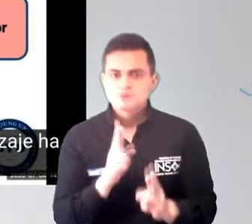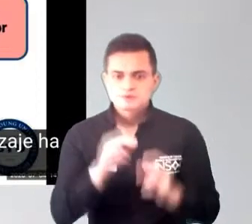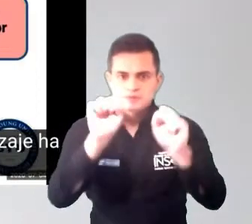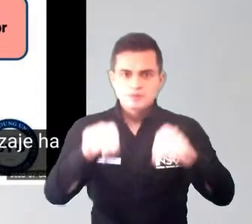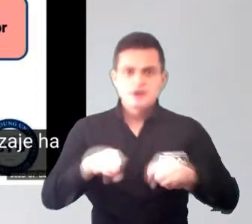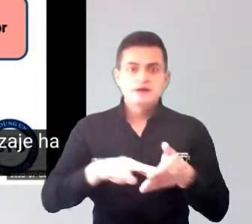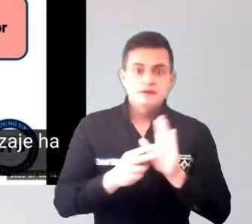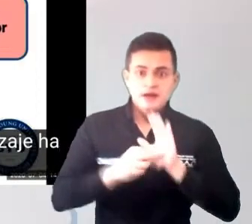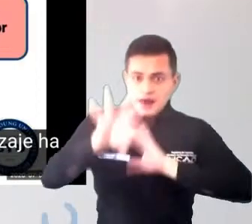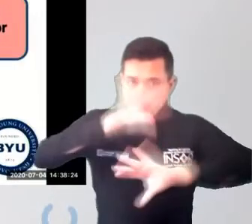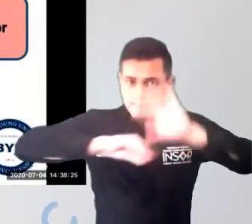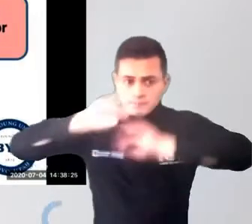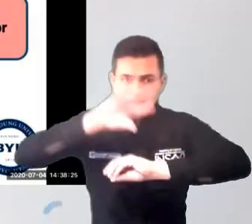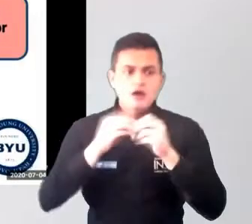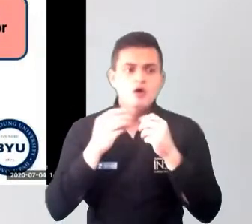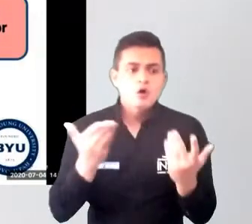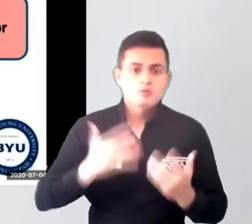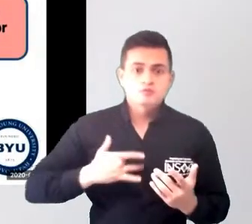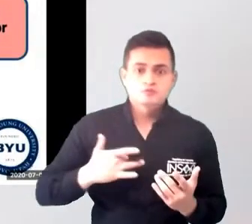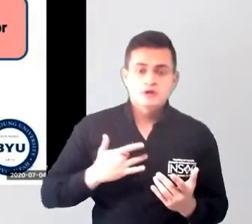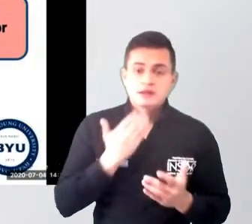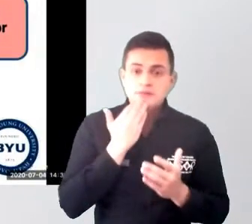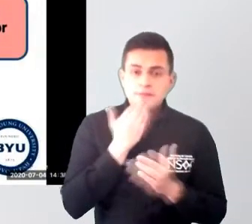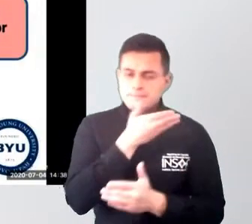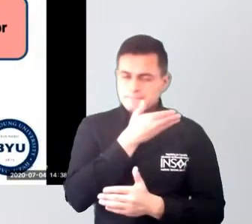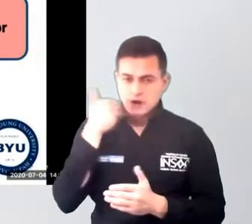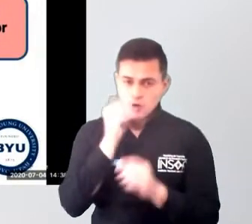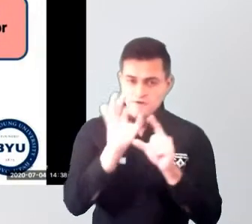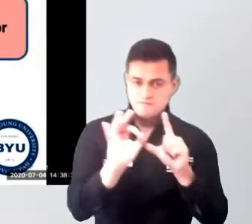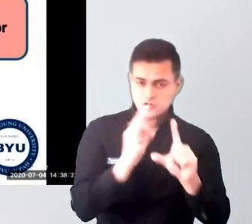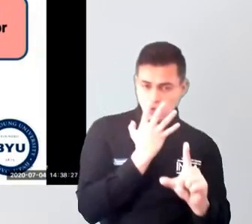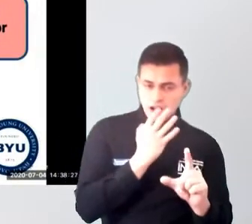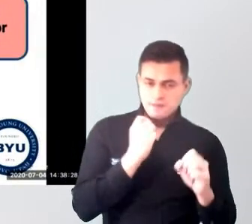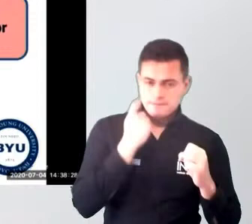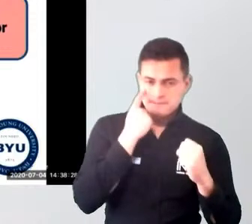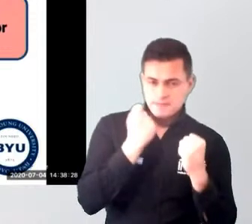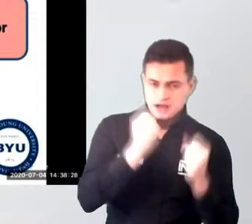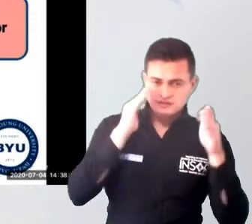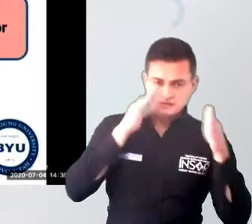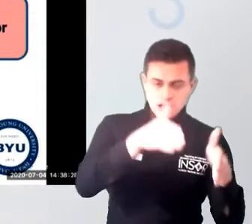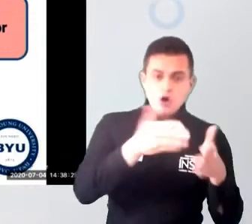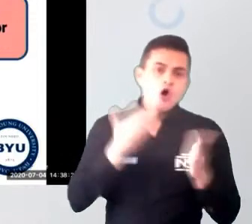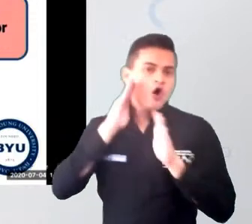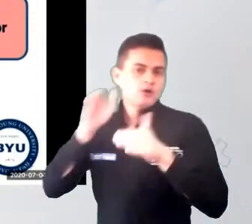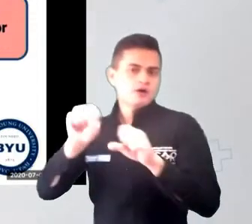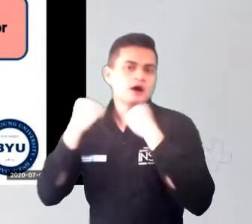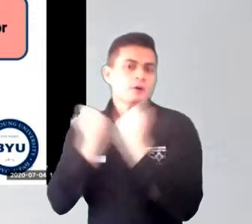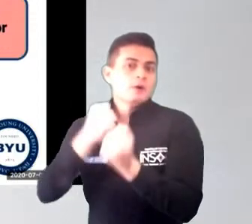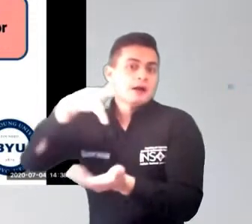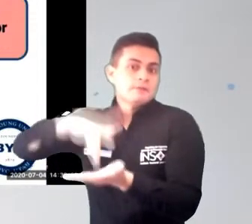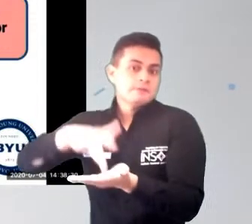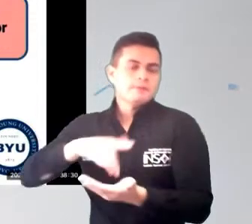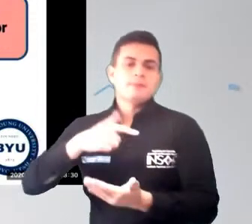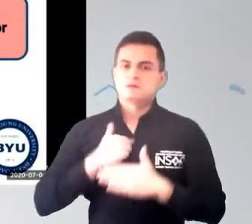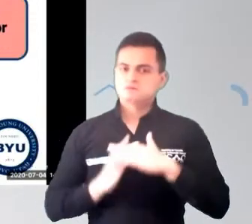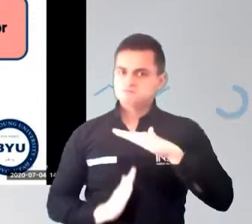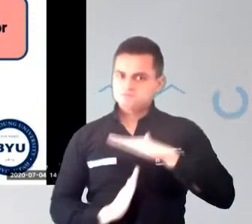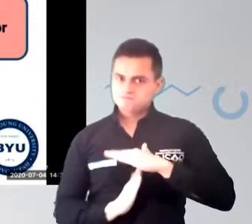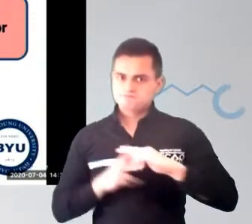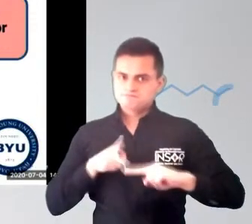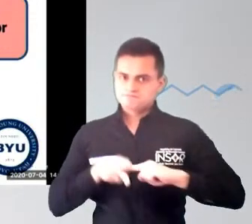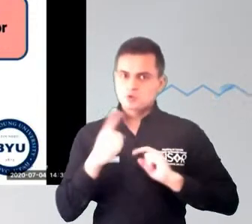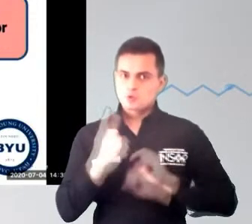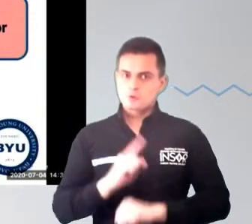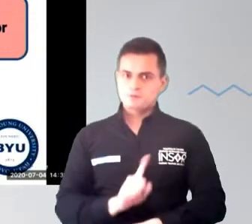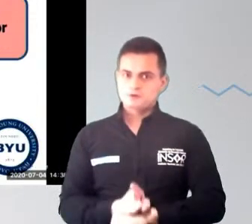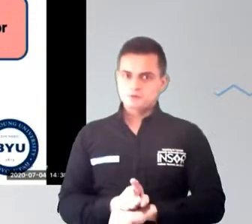ha sido mayor en un entorno en línea o en un entorno de aula tradicional? Así que haré una pausa aquí por un minuto